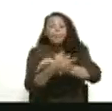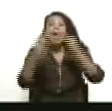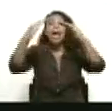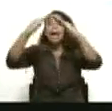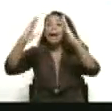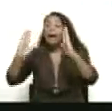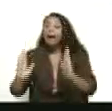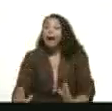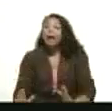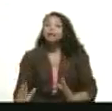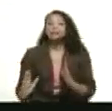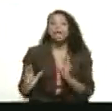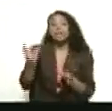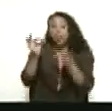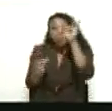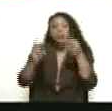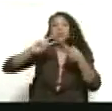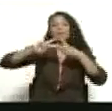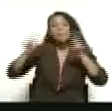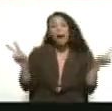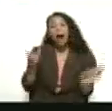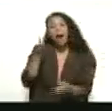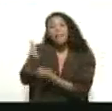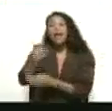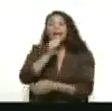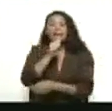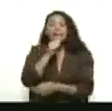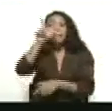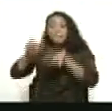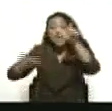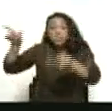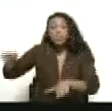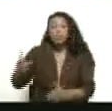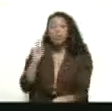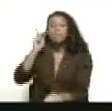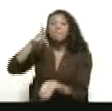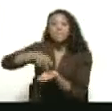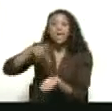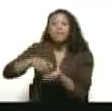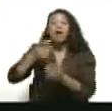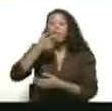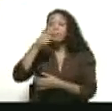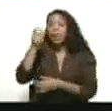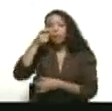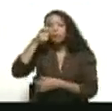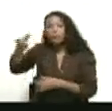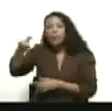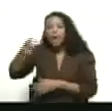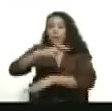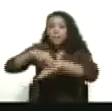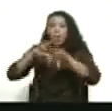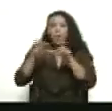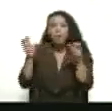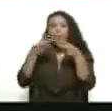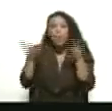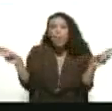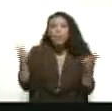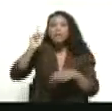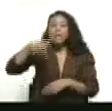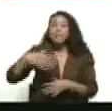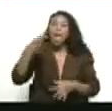casas de justicia y de paz para, con la presencia de un fiscal del Ministerio Público y del